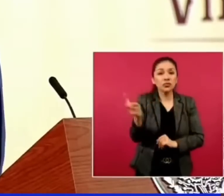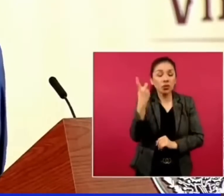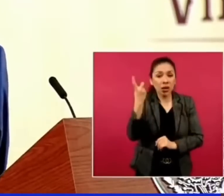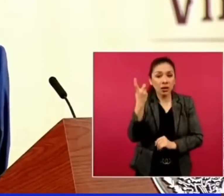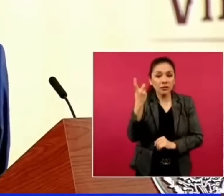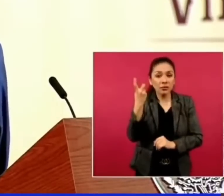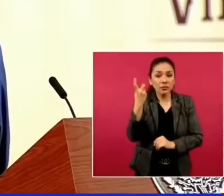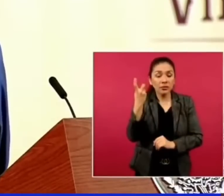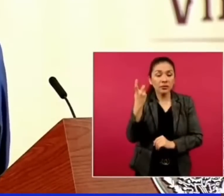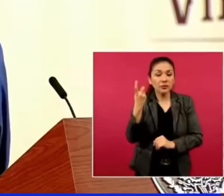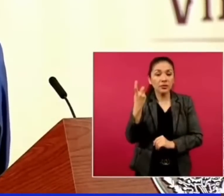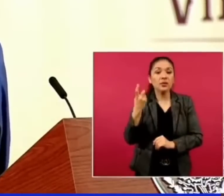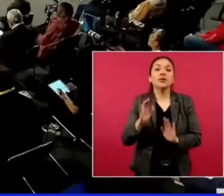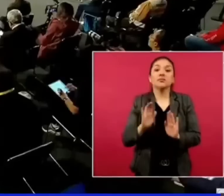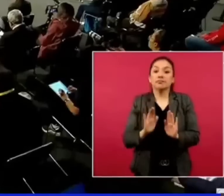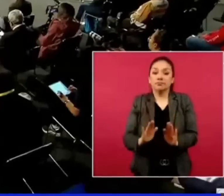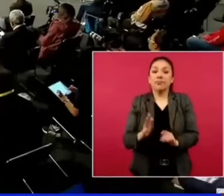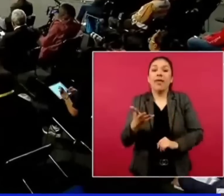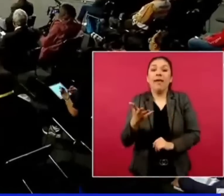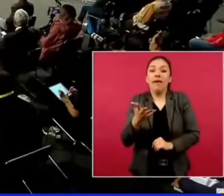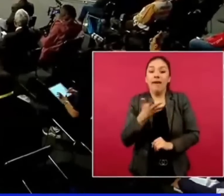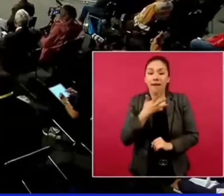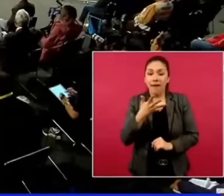Y existe